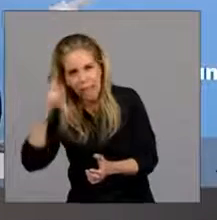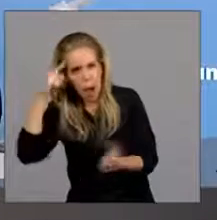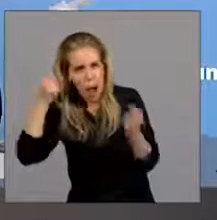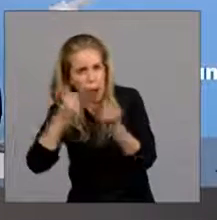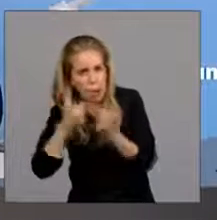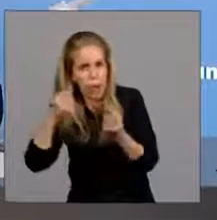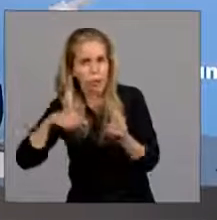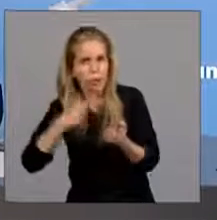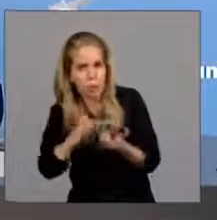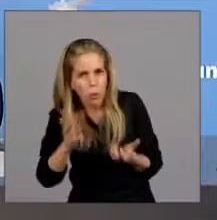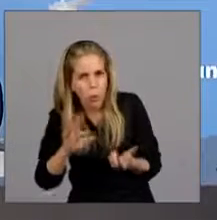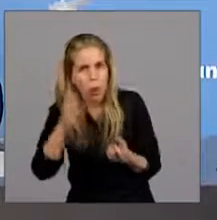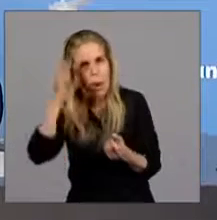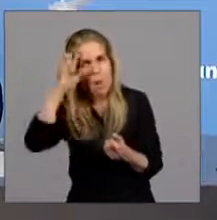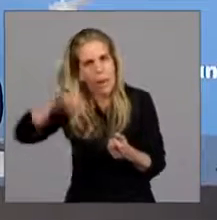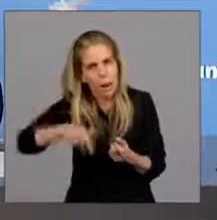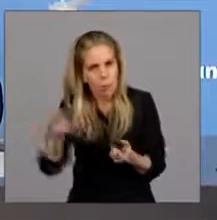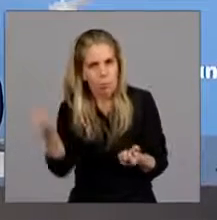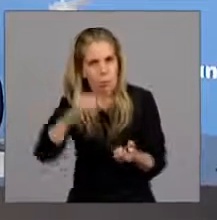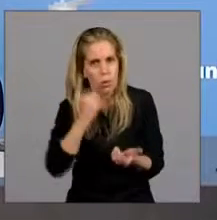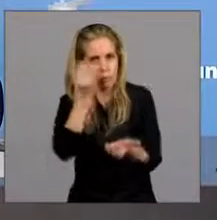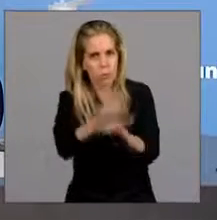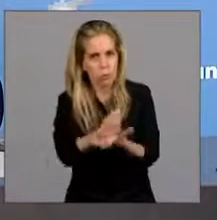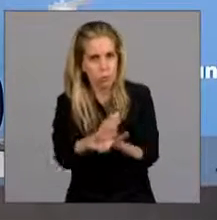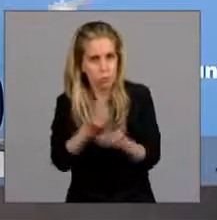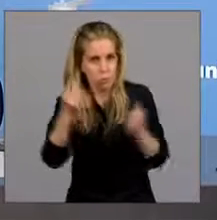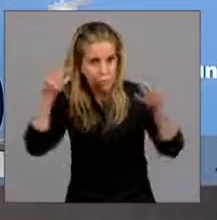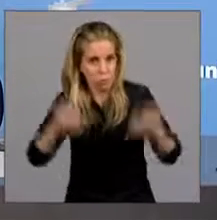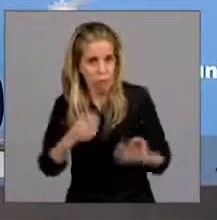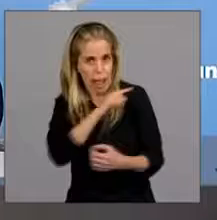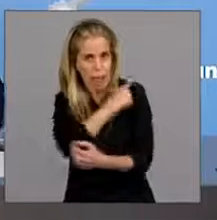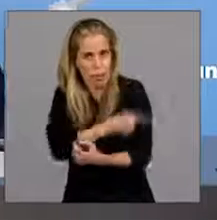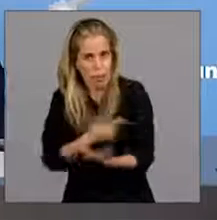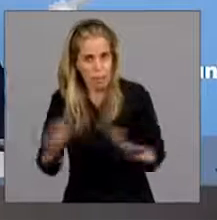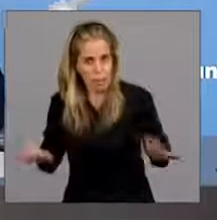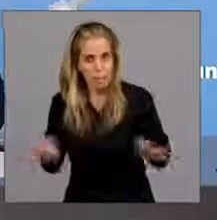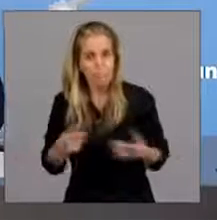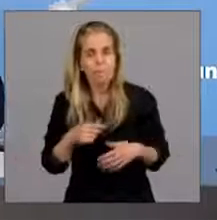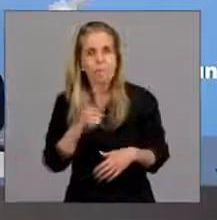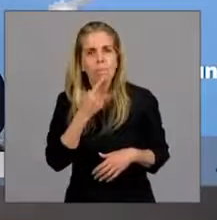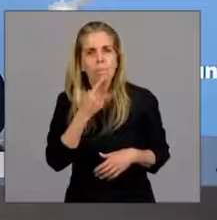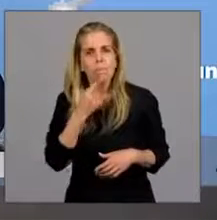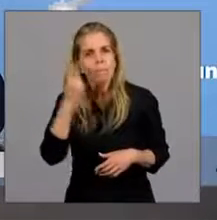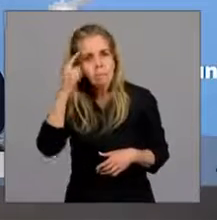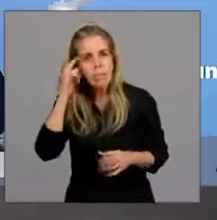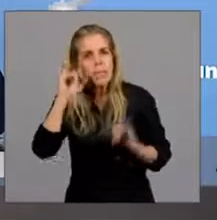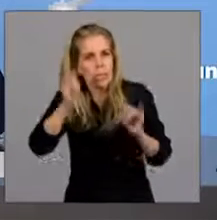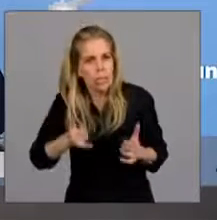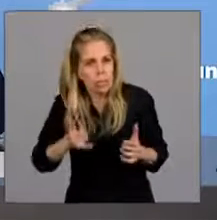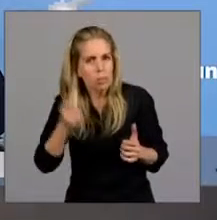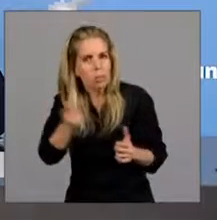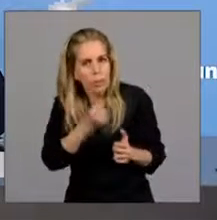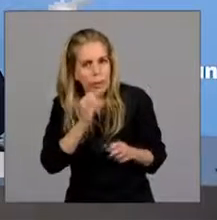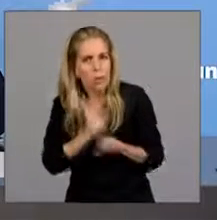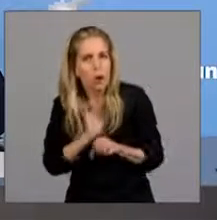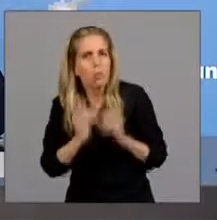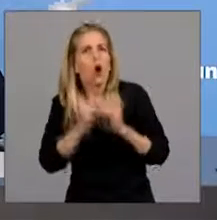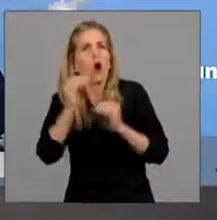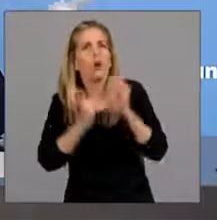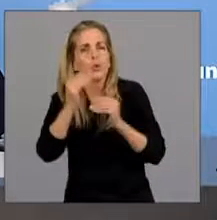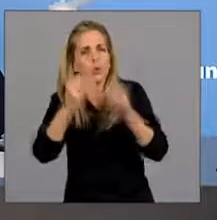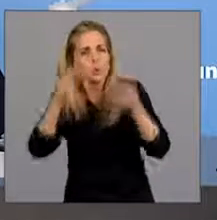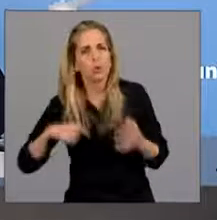entonces, del retorno de Perón al poder. Y yo realmente creo en la necesidad de la construcción de un nuevo contrato